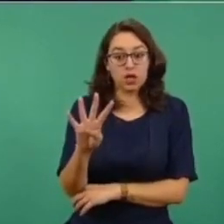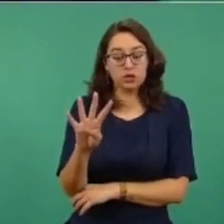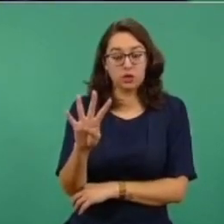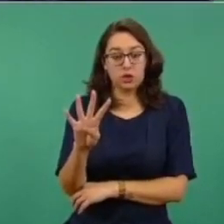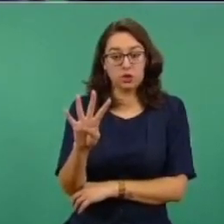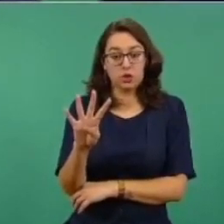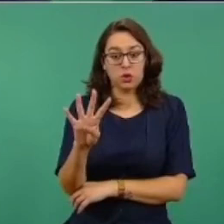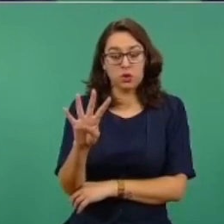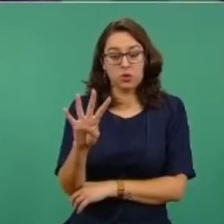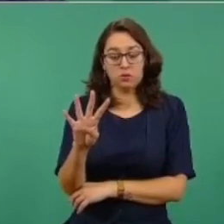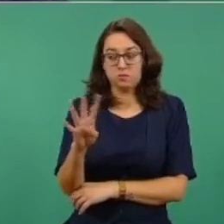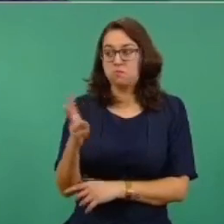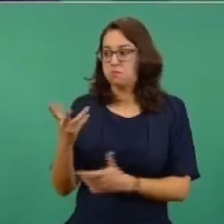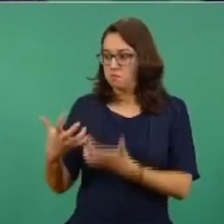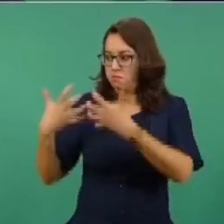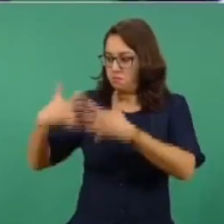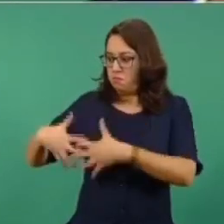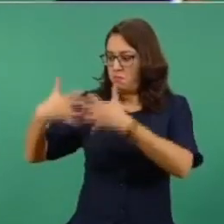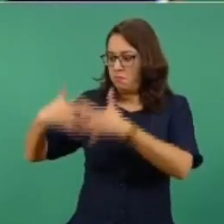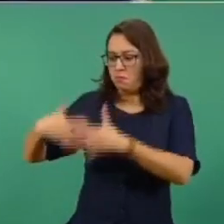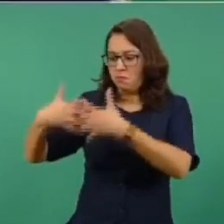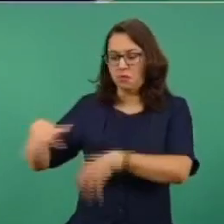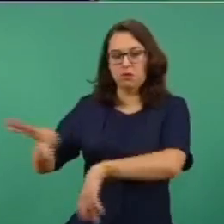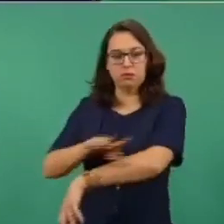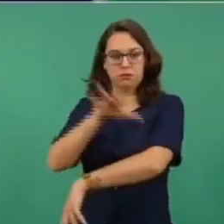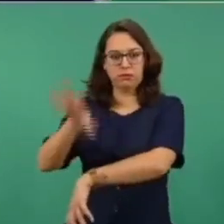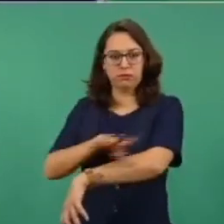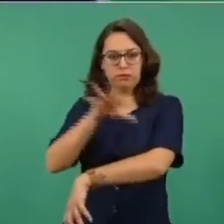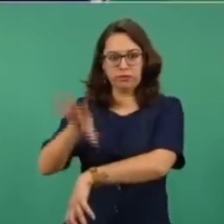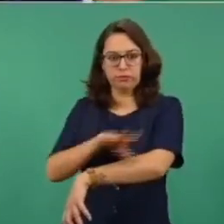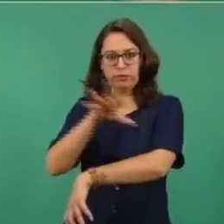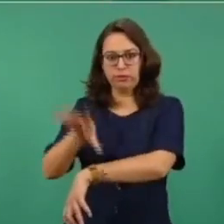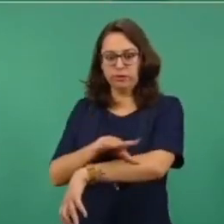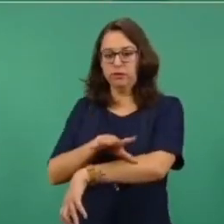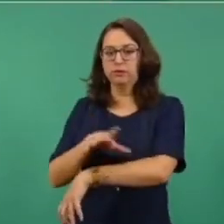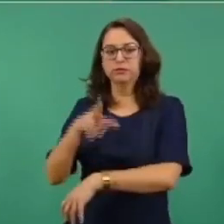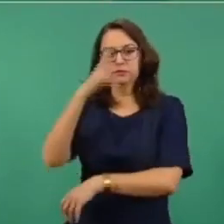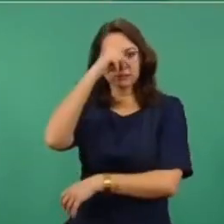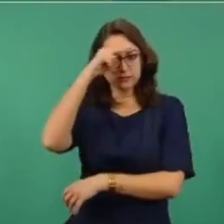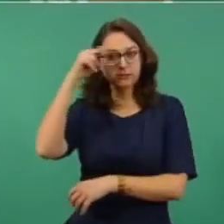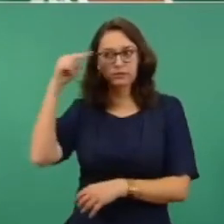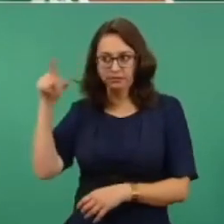con posibilidad de generar energía eléctrica en Nayarit.